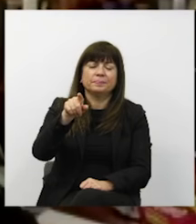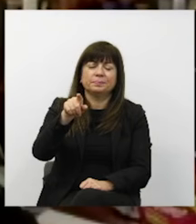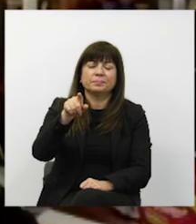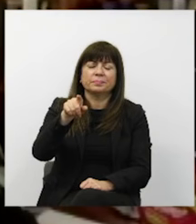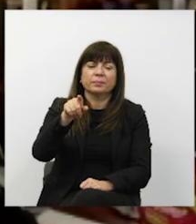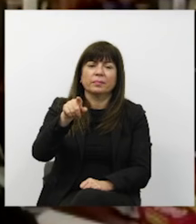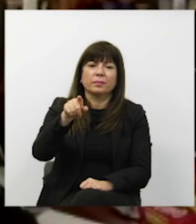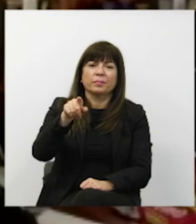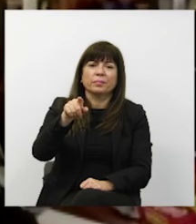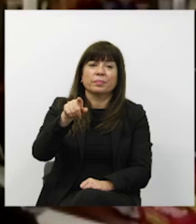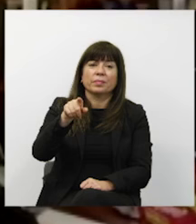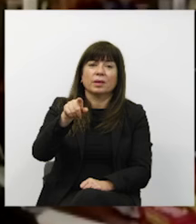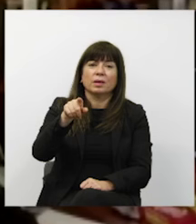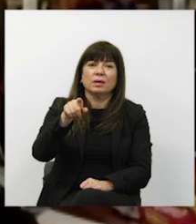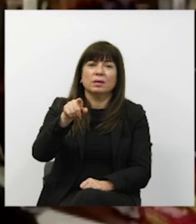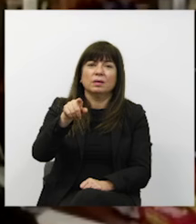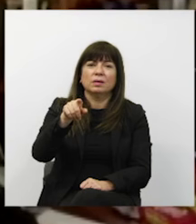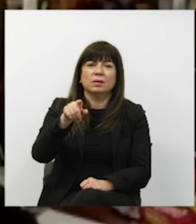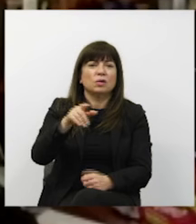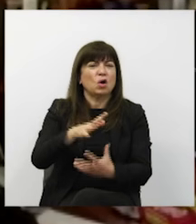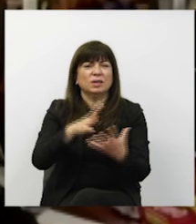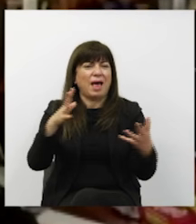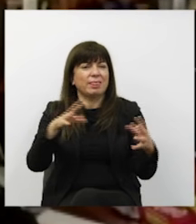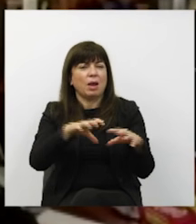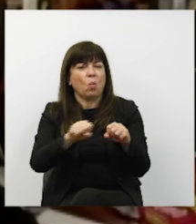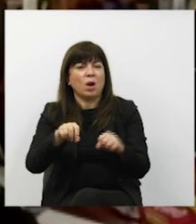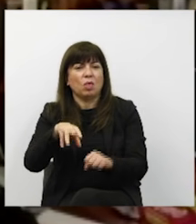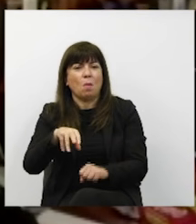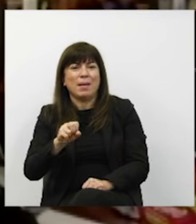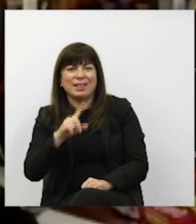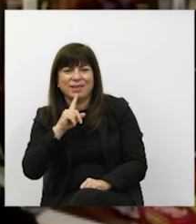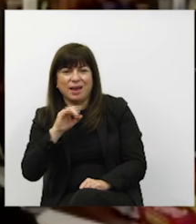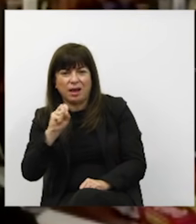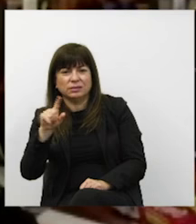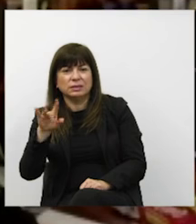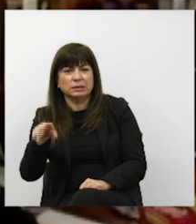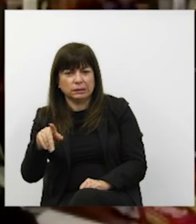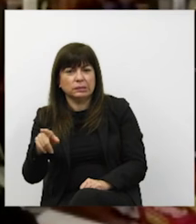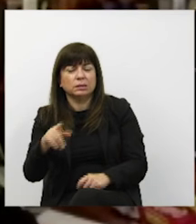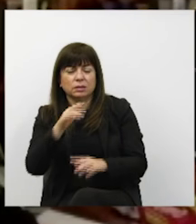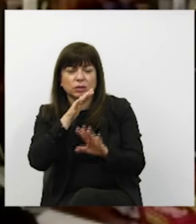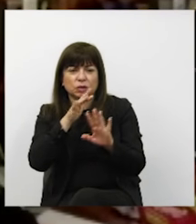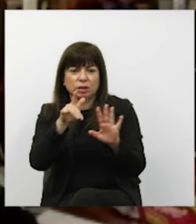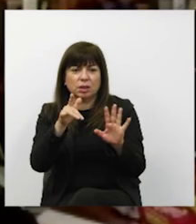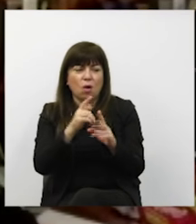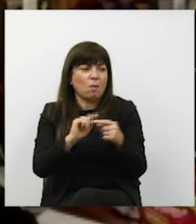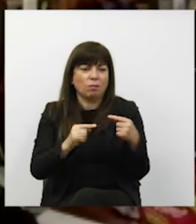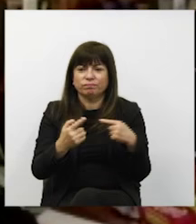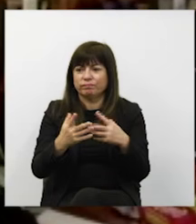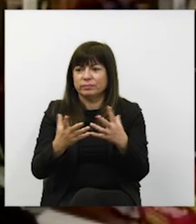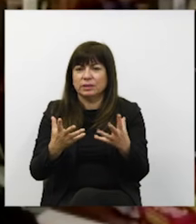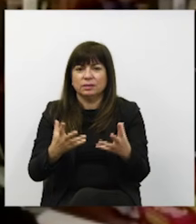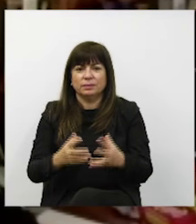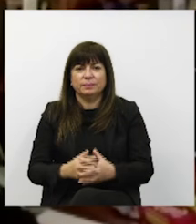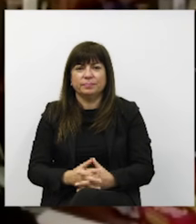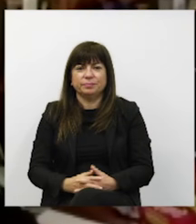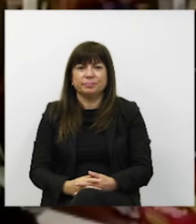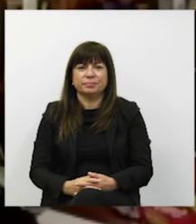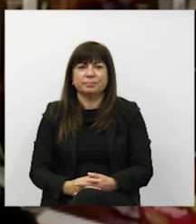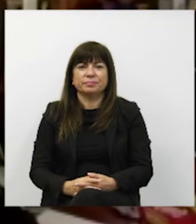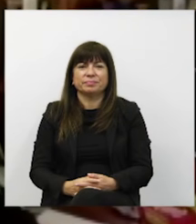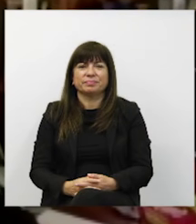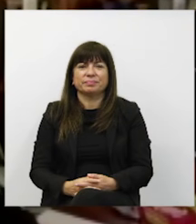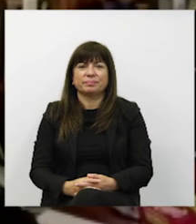Nicolás. No tan de acuerdo con lo que dijo Matías, y como Nicolás está de acuerdo con Matías, no sé cómo puedo estar de acuerdo con Nicolás y no con